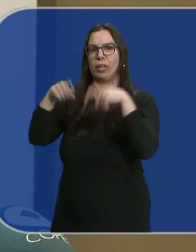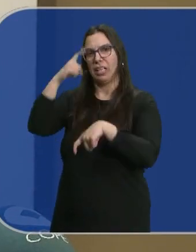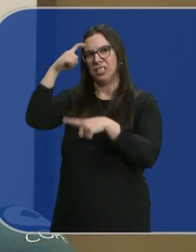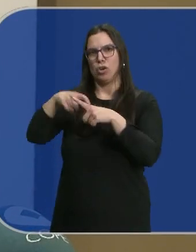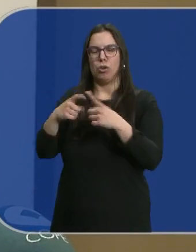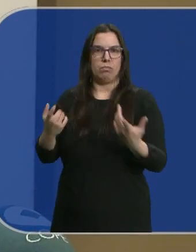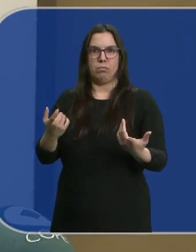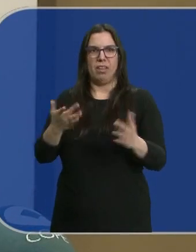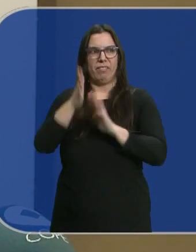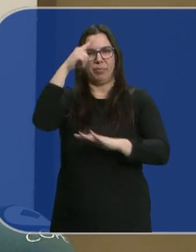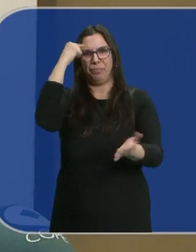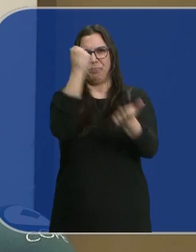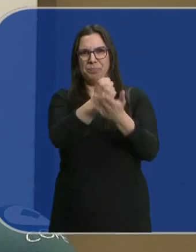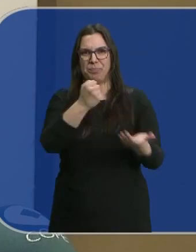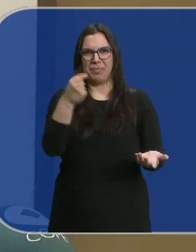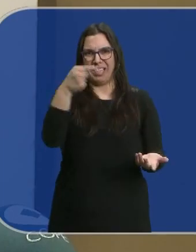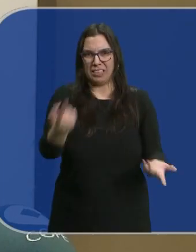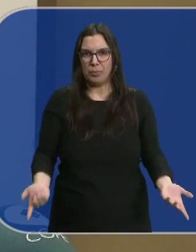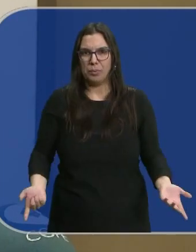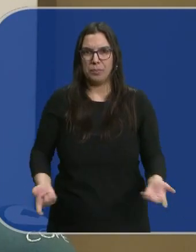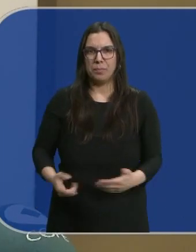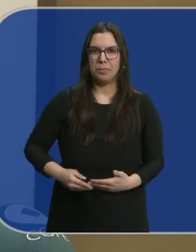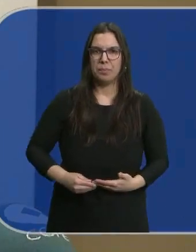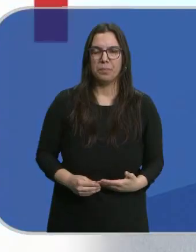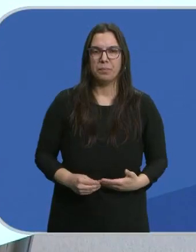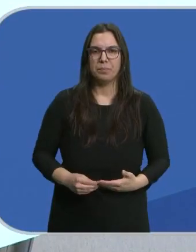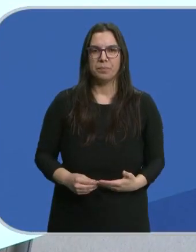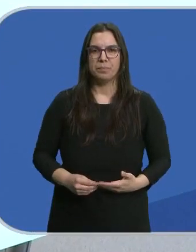con el psicólogo. Estamos estigmatizando a esa persona.